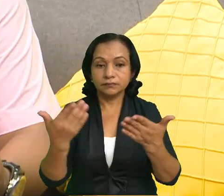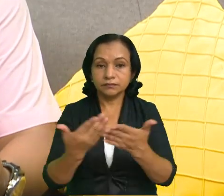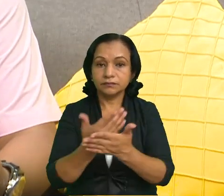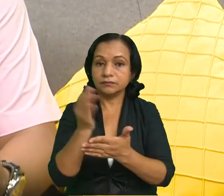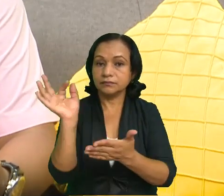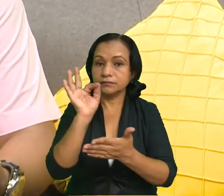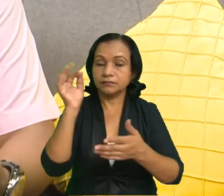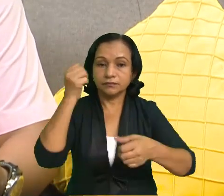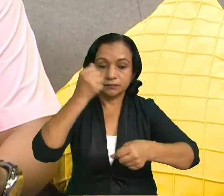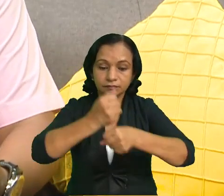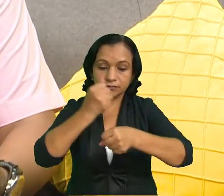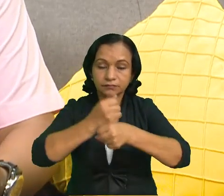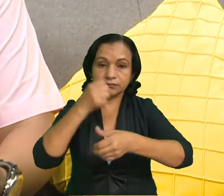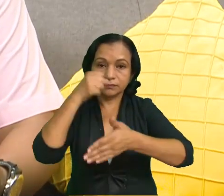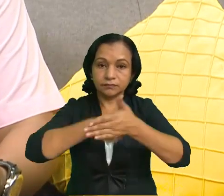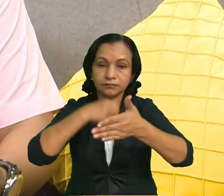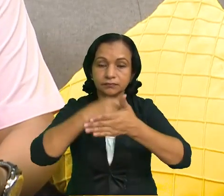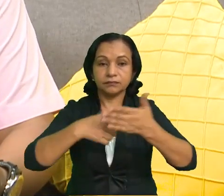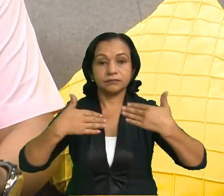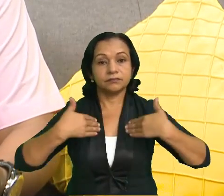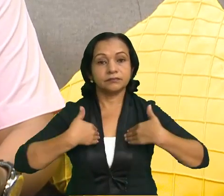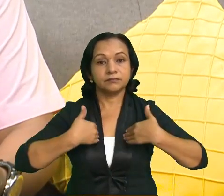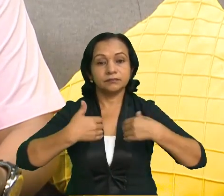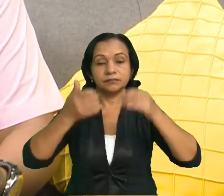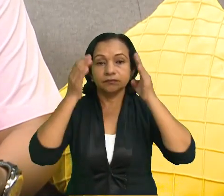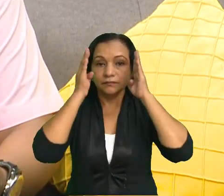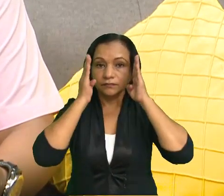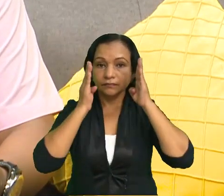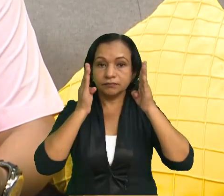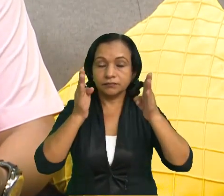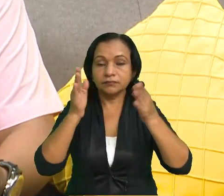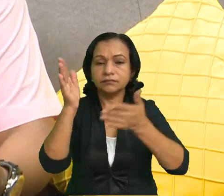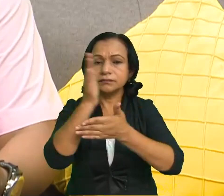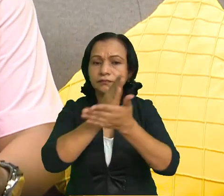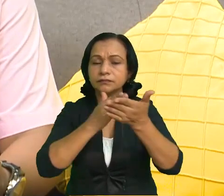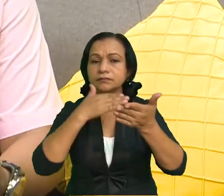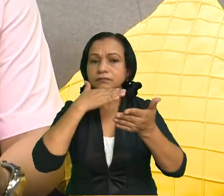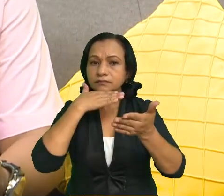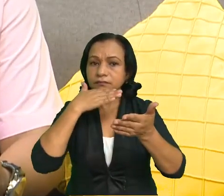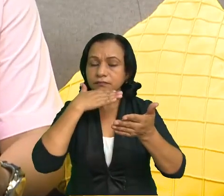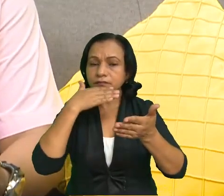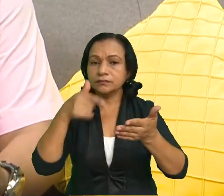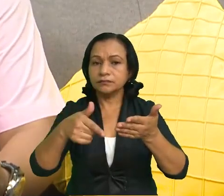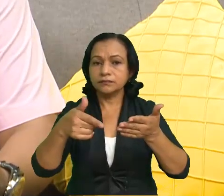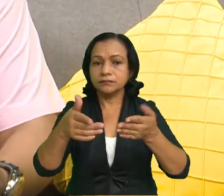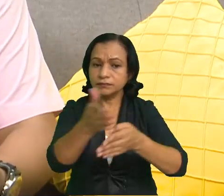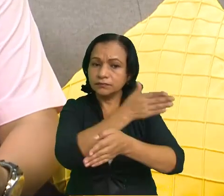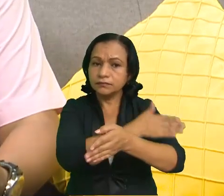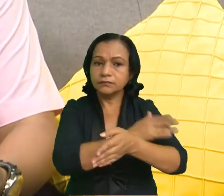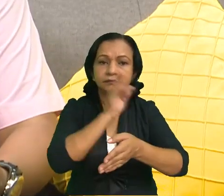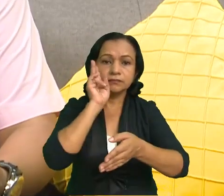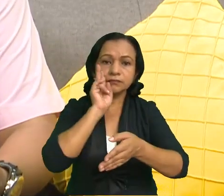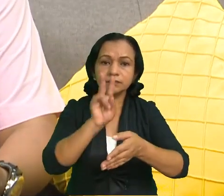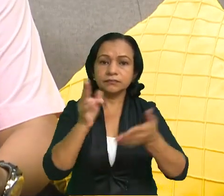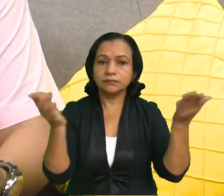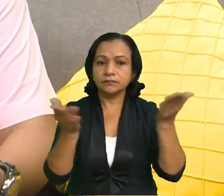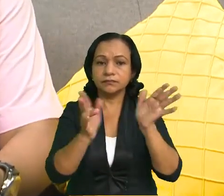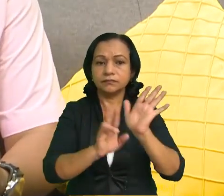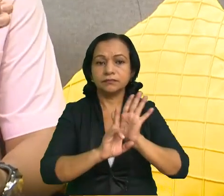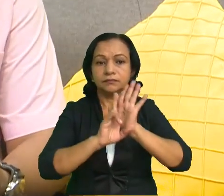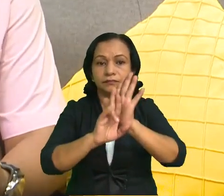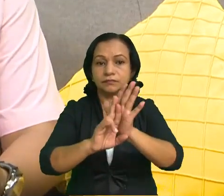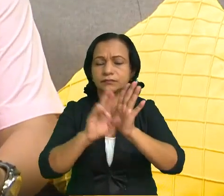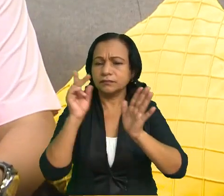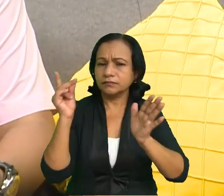del sistema de salud y la cobertura ante emergencia vimos precisamente la respuesta que se brindará inmediatamente y